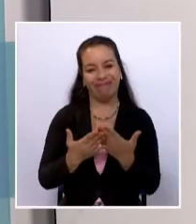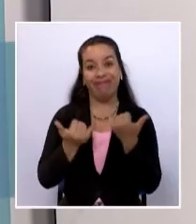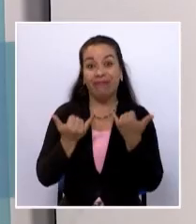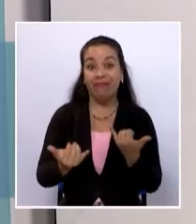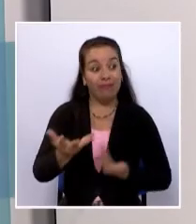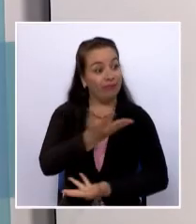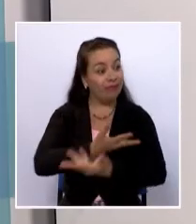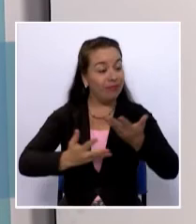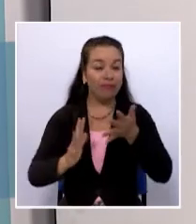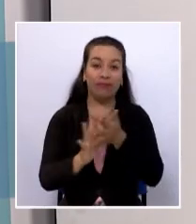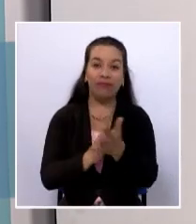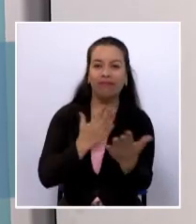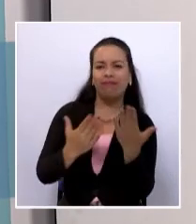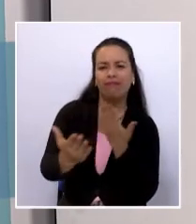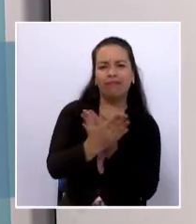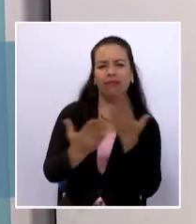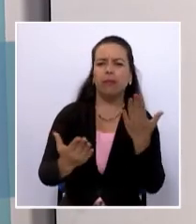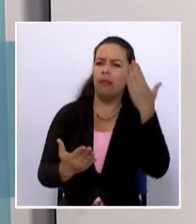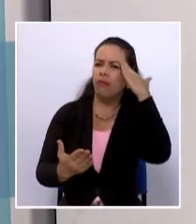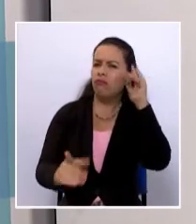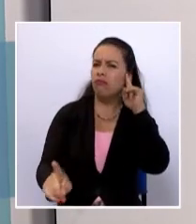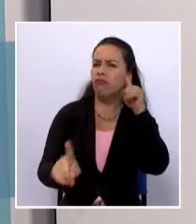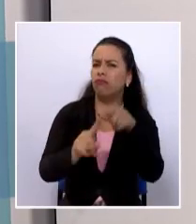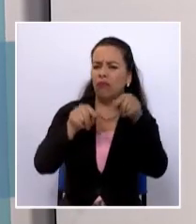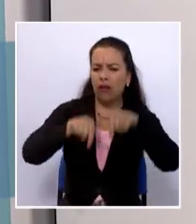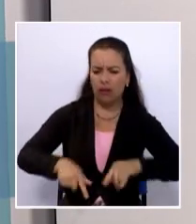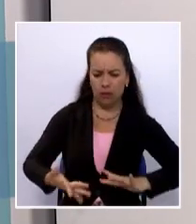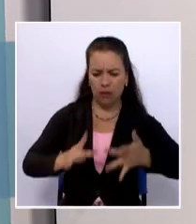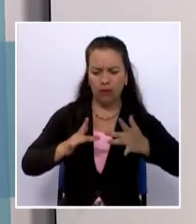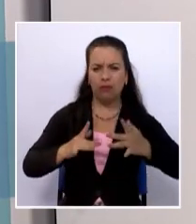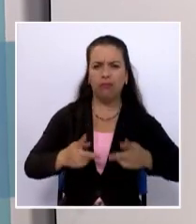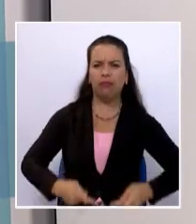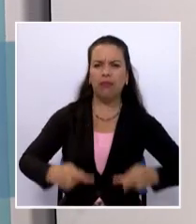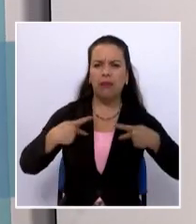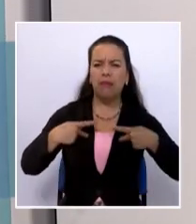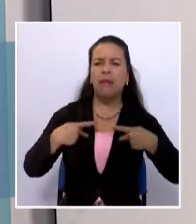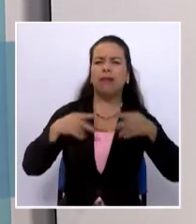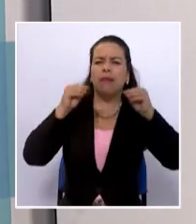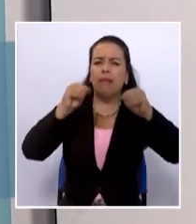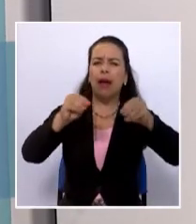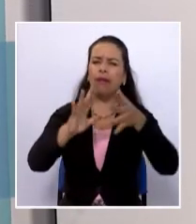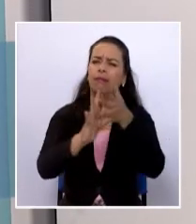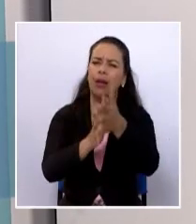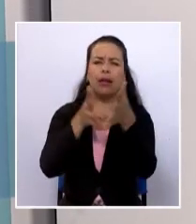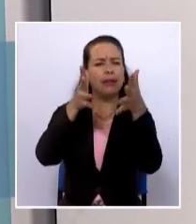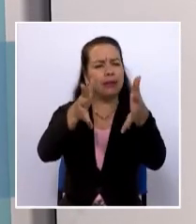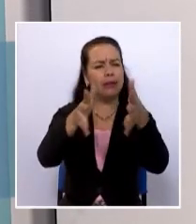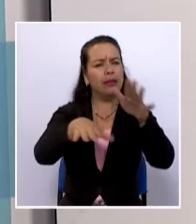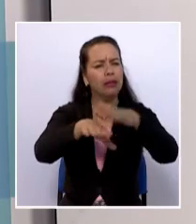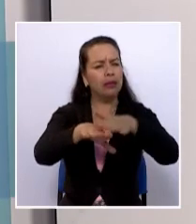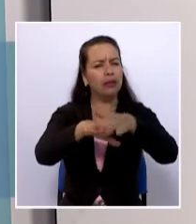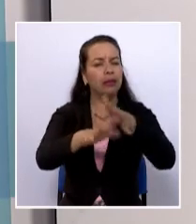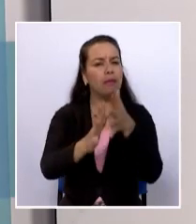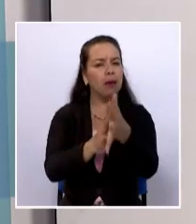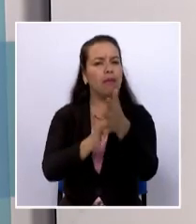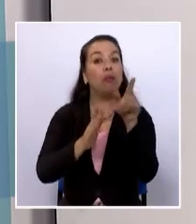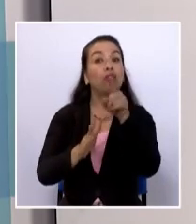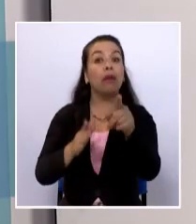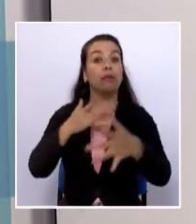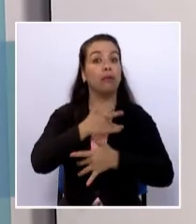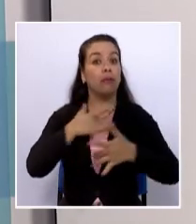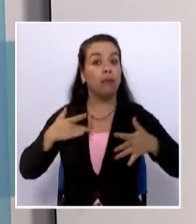hoy con ustedes recuerden que la finalidad de conexión vital es enseñarles todos los días un poco más acerca de su salud